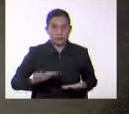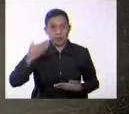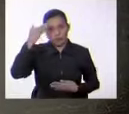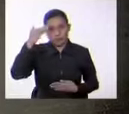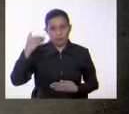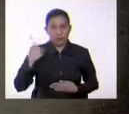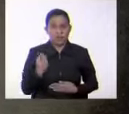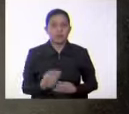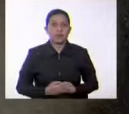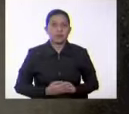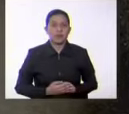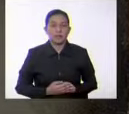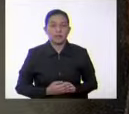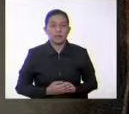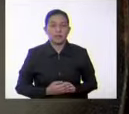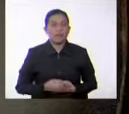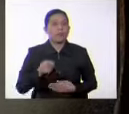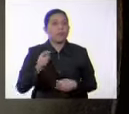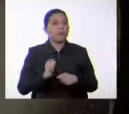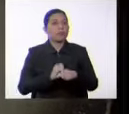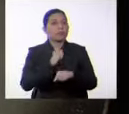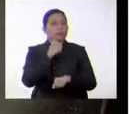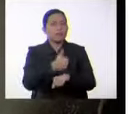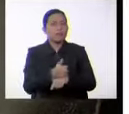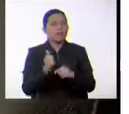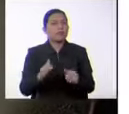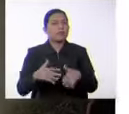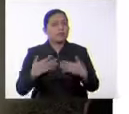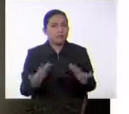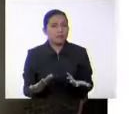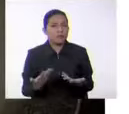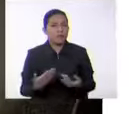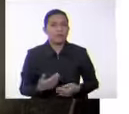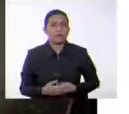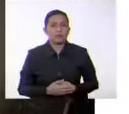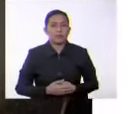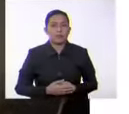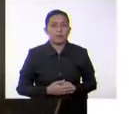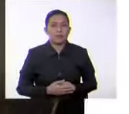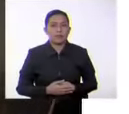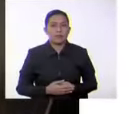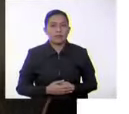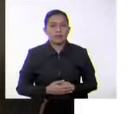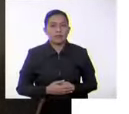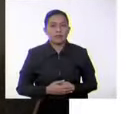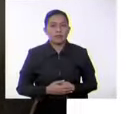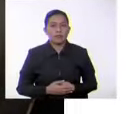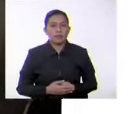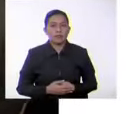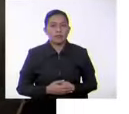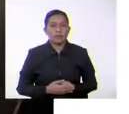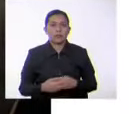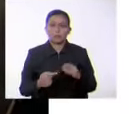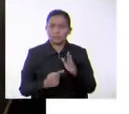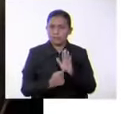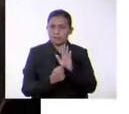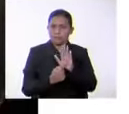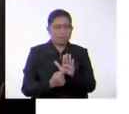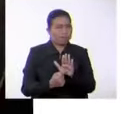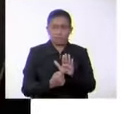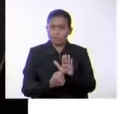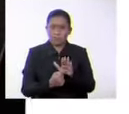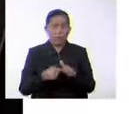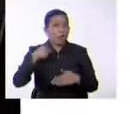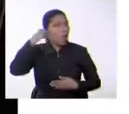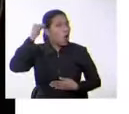de Gauss, en el que establece de alguna manera una puesta contra el machismo